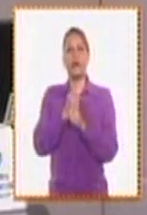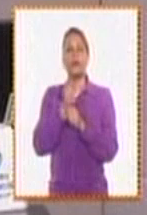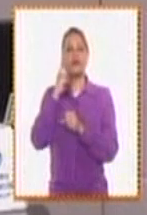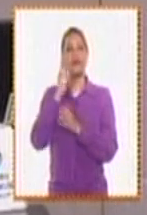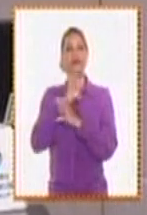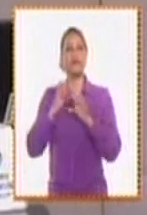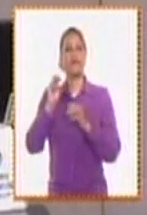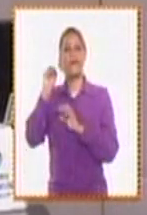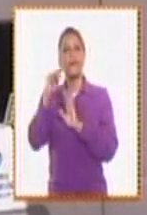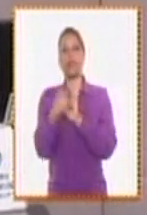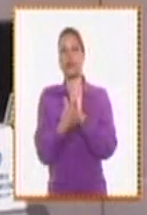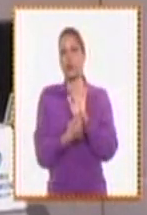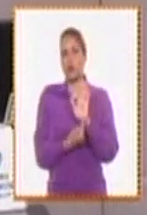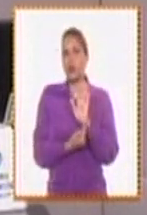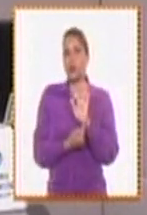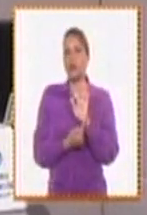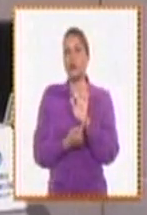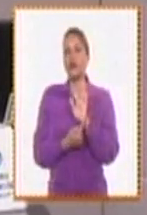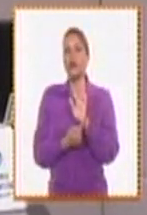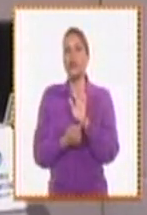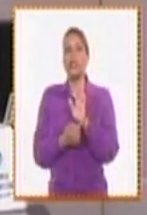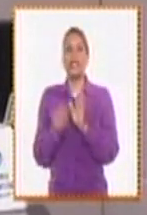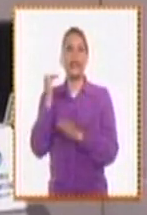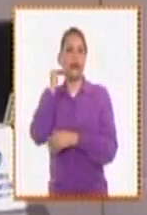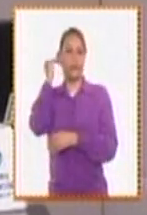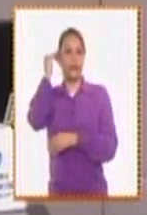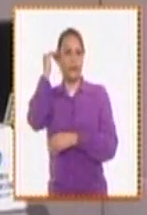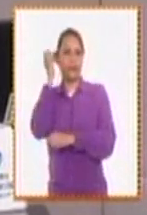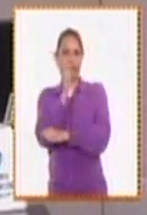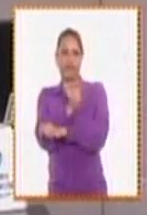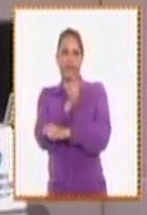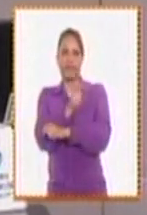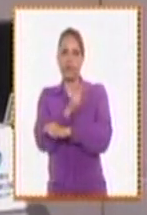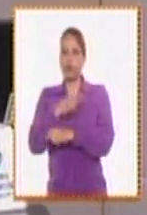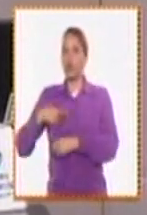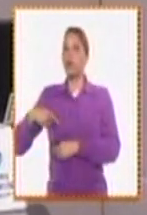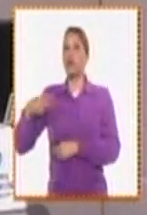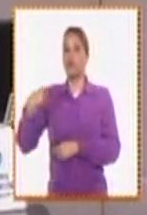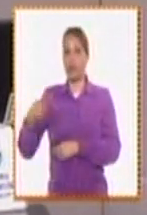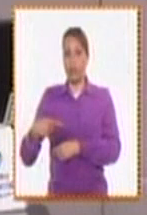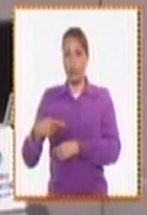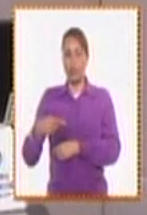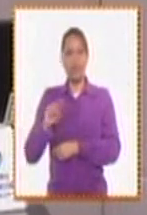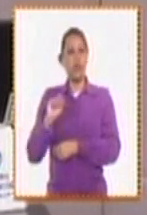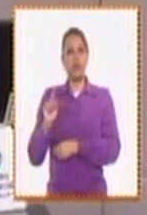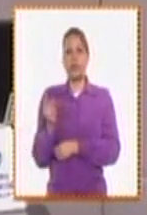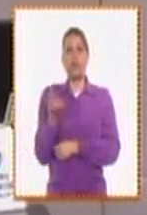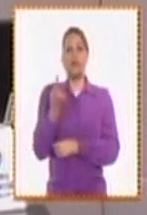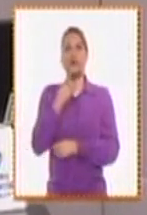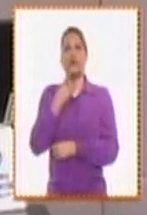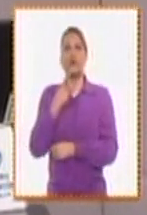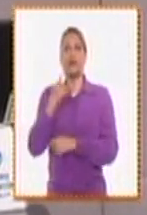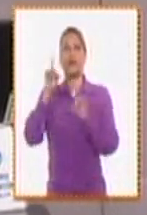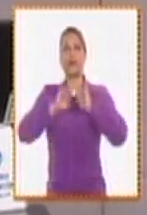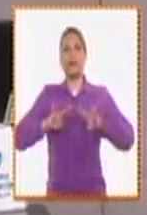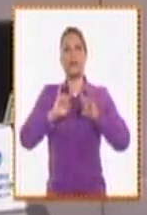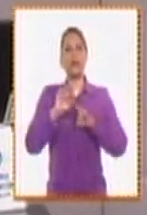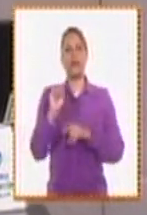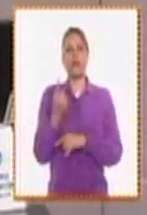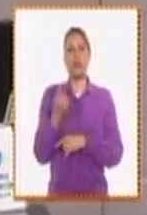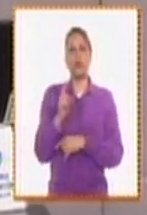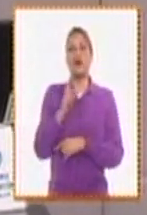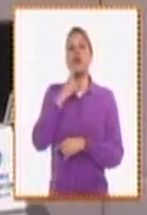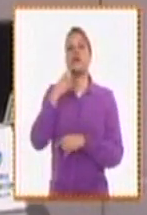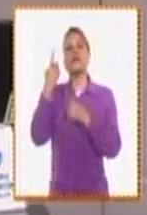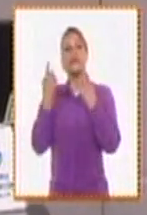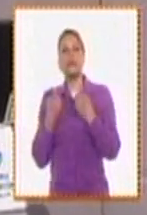científico-metodológico, con la superación continua de nuestros docentes, esa formación continua, que no es lo que nosotros le gestionemos en la universidad, sino lo que necesita el